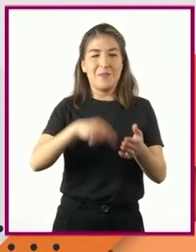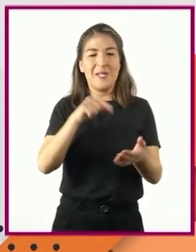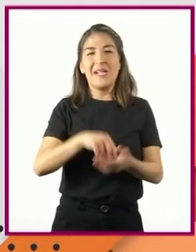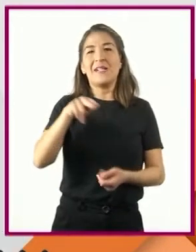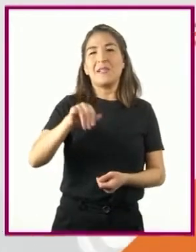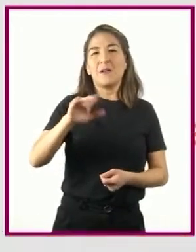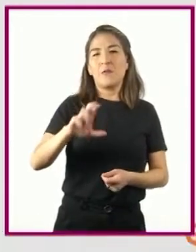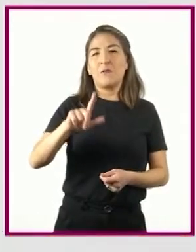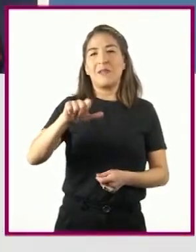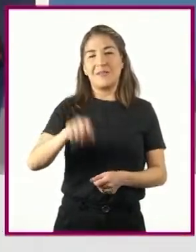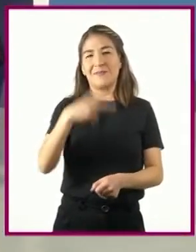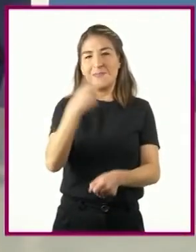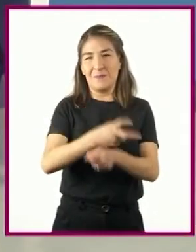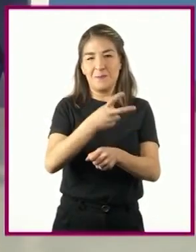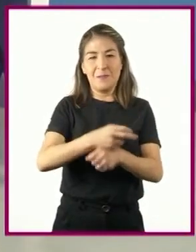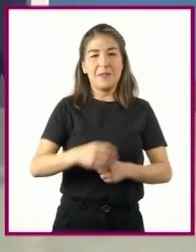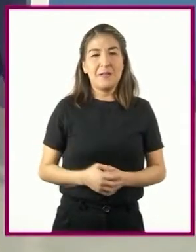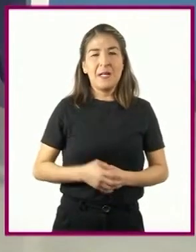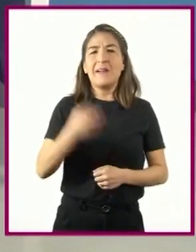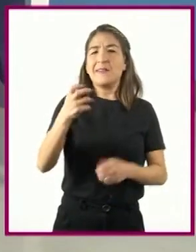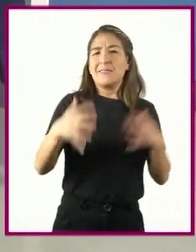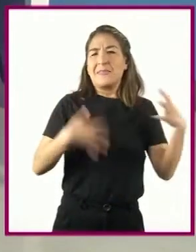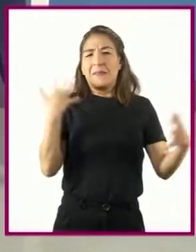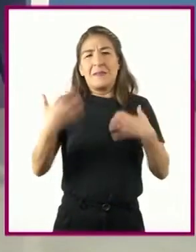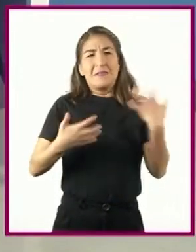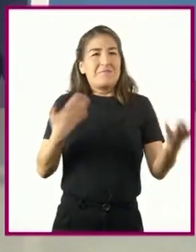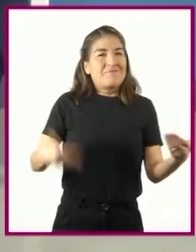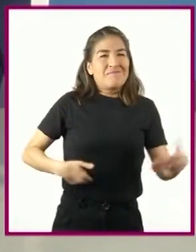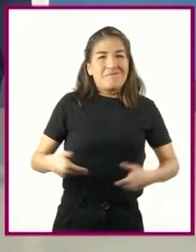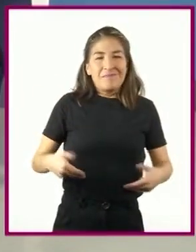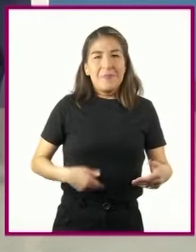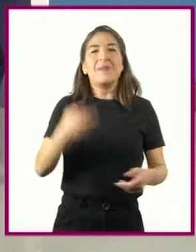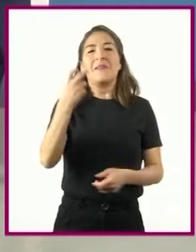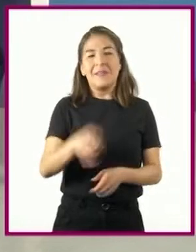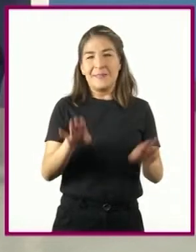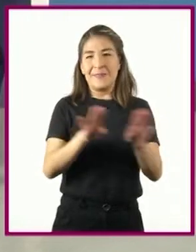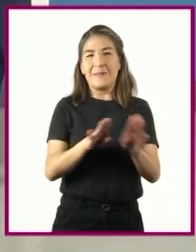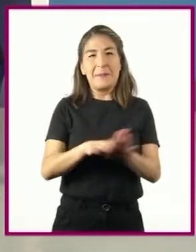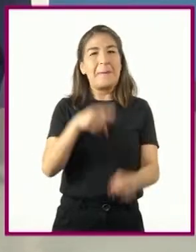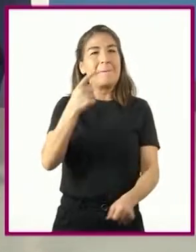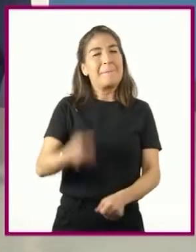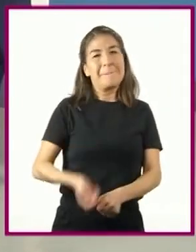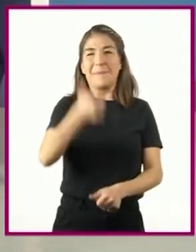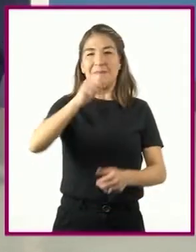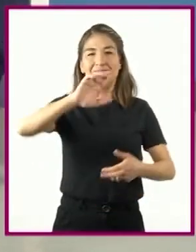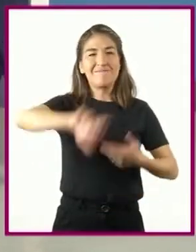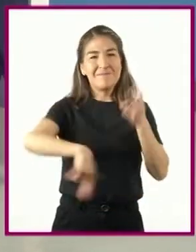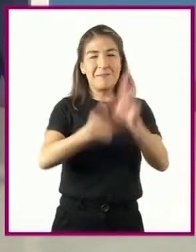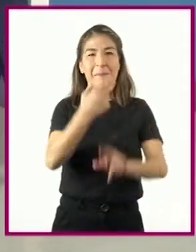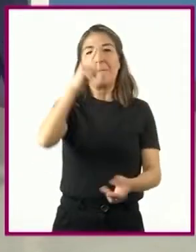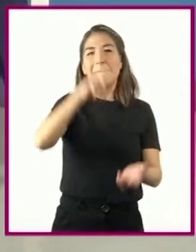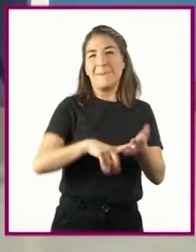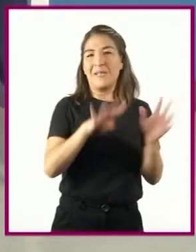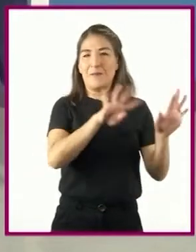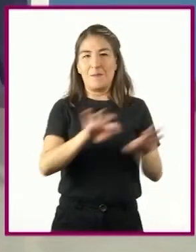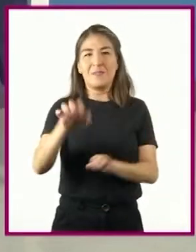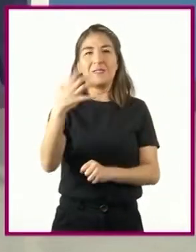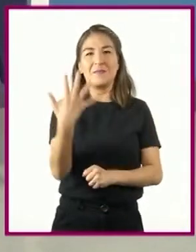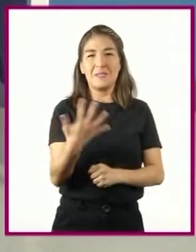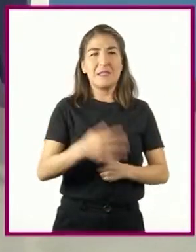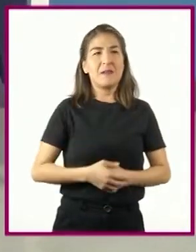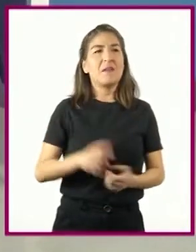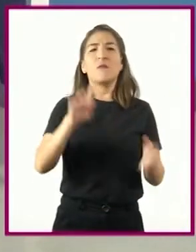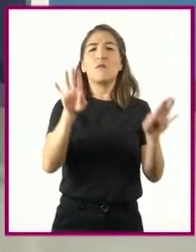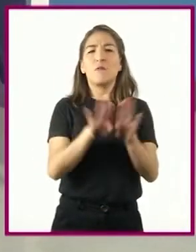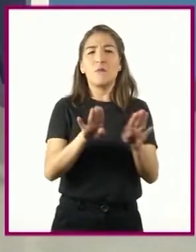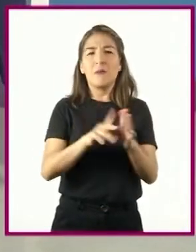II. Ese descontento los llevó a una primera revolución en 1905, a través